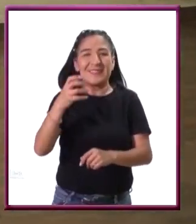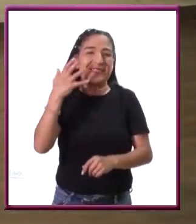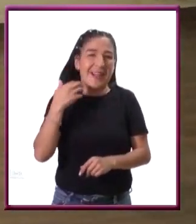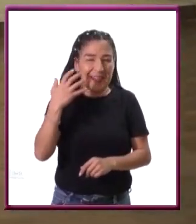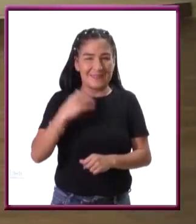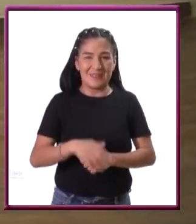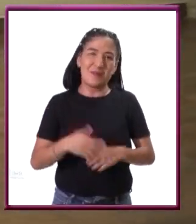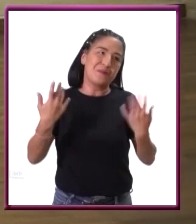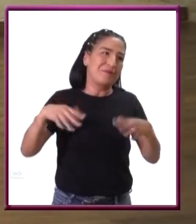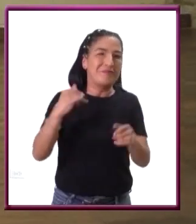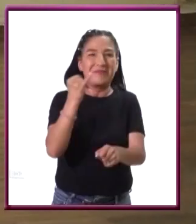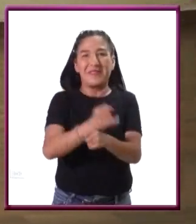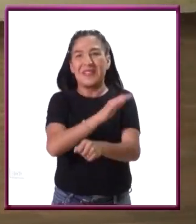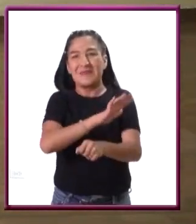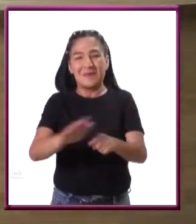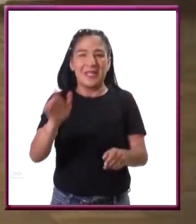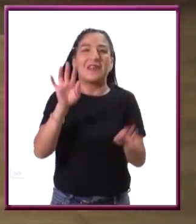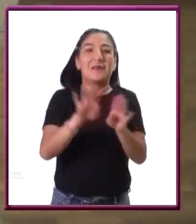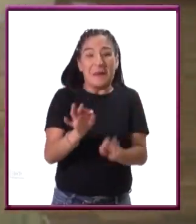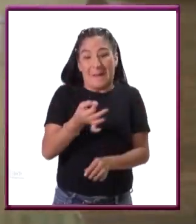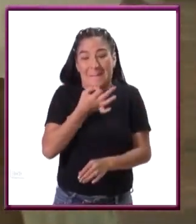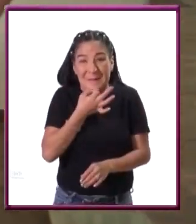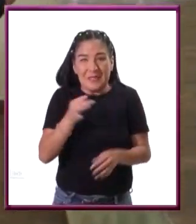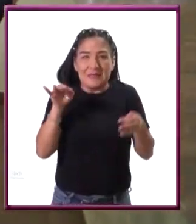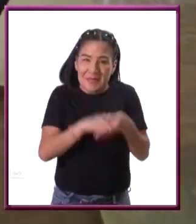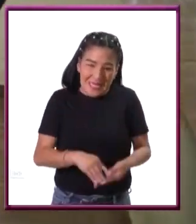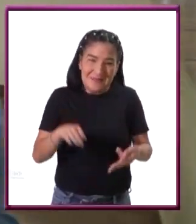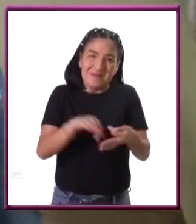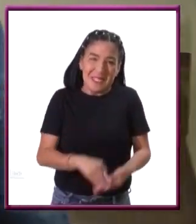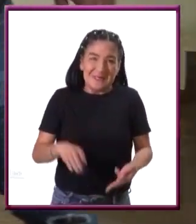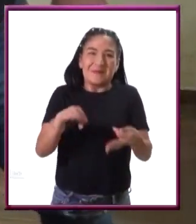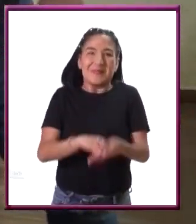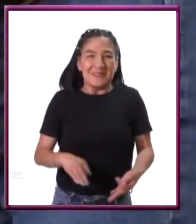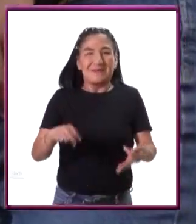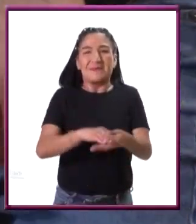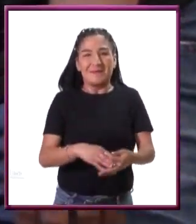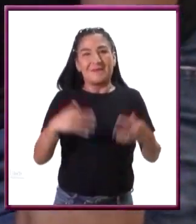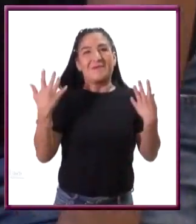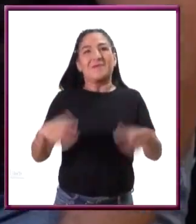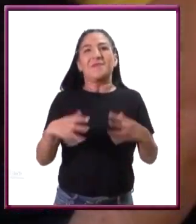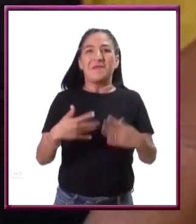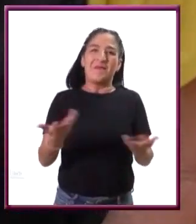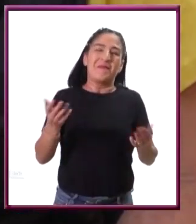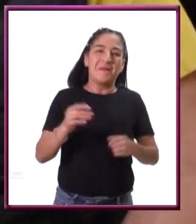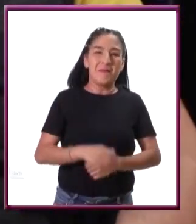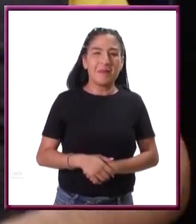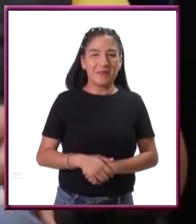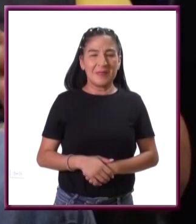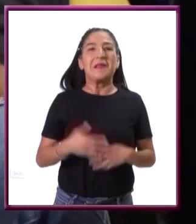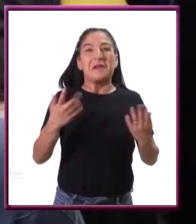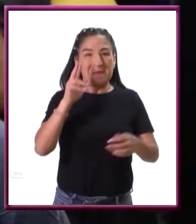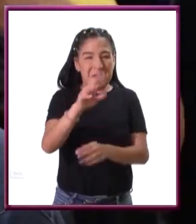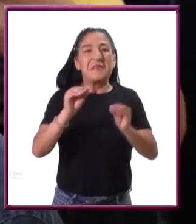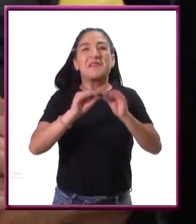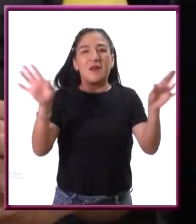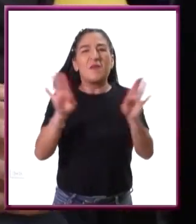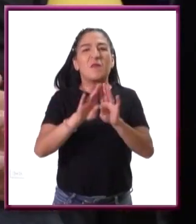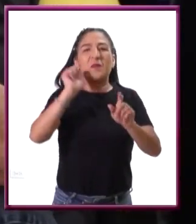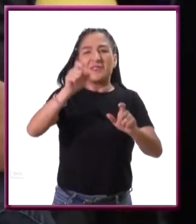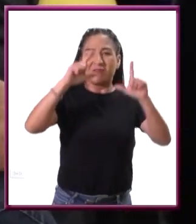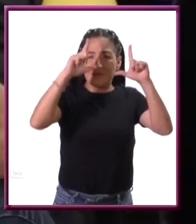imposible, ¿eh? Cada minuto hay más y más y más y no es queja. Está muy claro cómo la fotografía y el cine